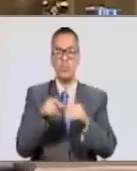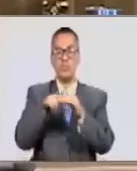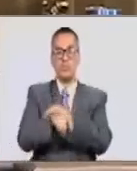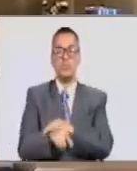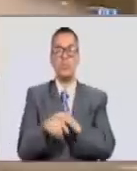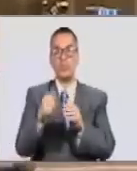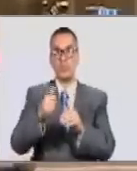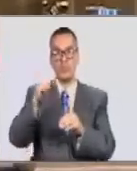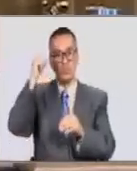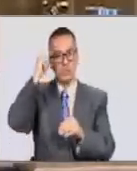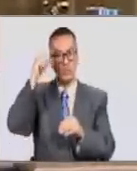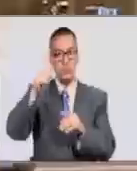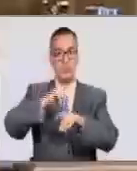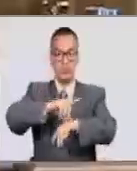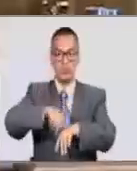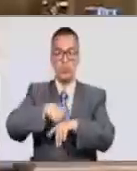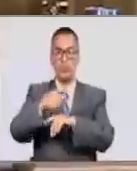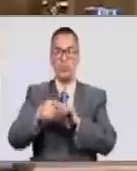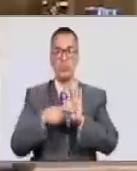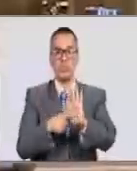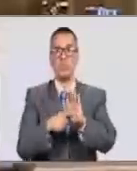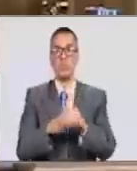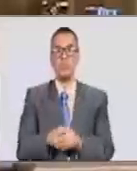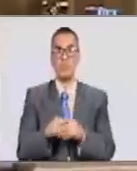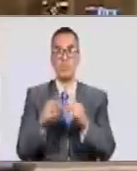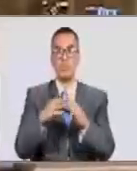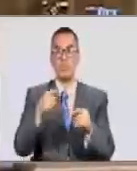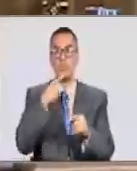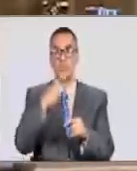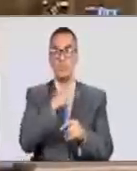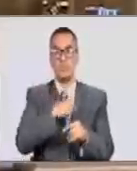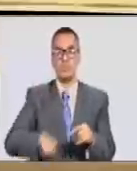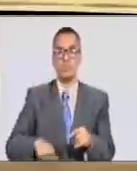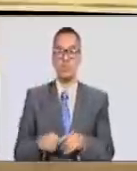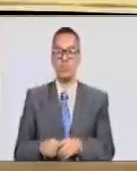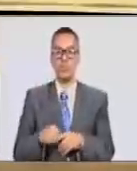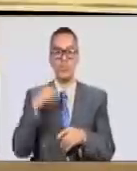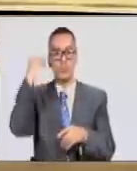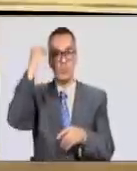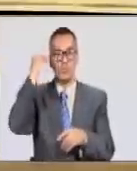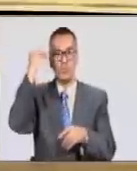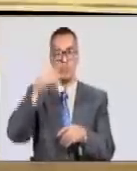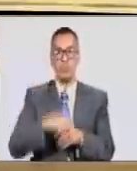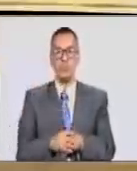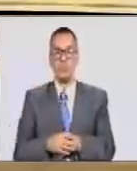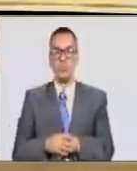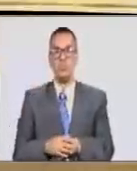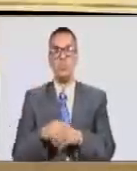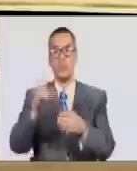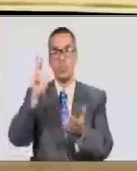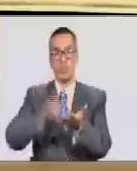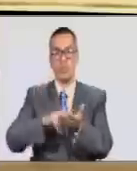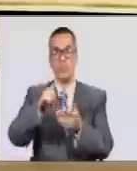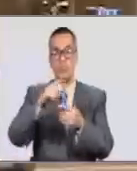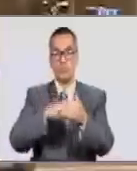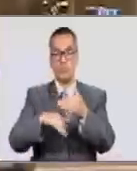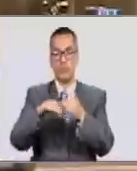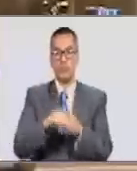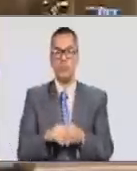de los 10 días siguientes a su publicación. Esto, señor presidente. En consideración, aprobado.